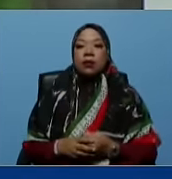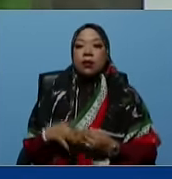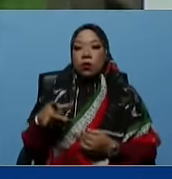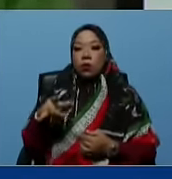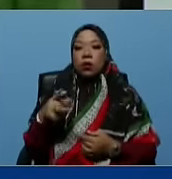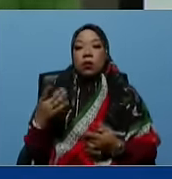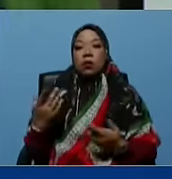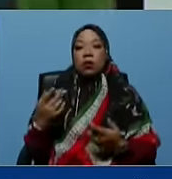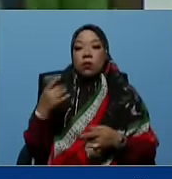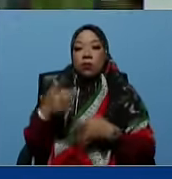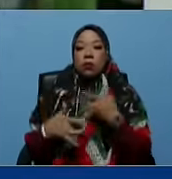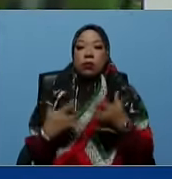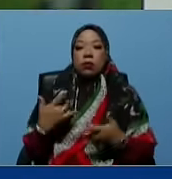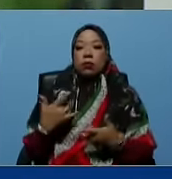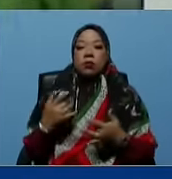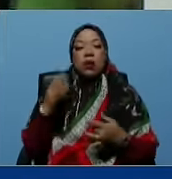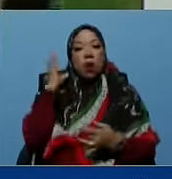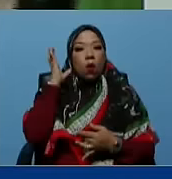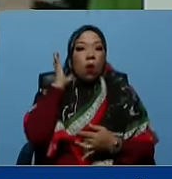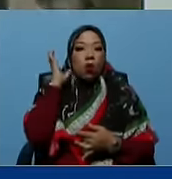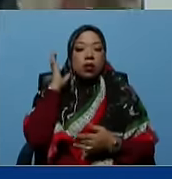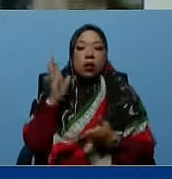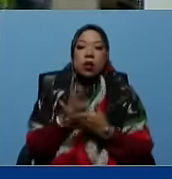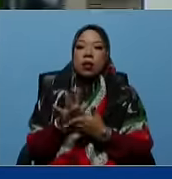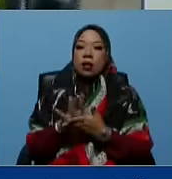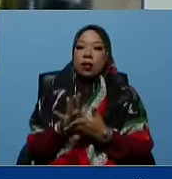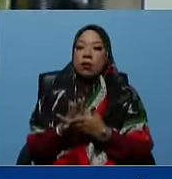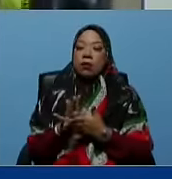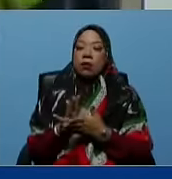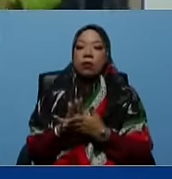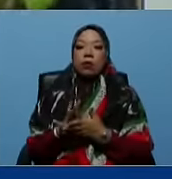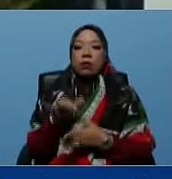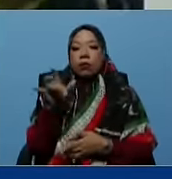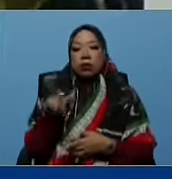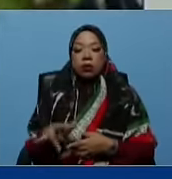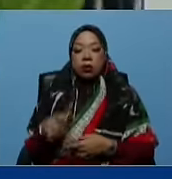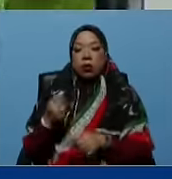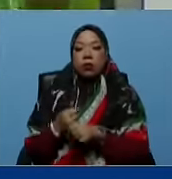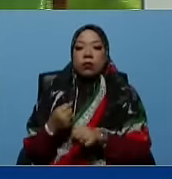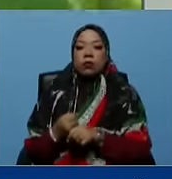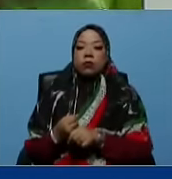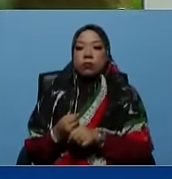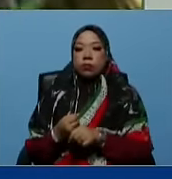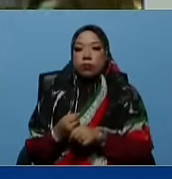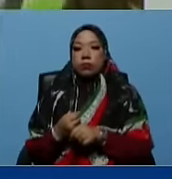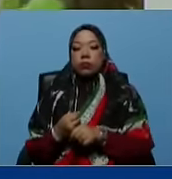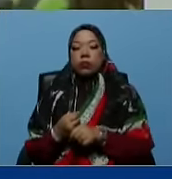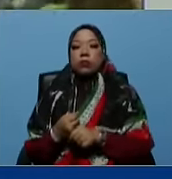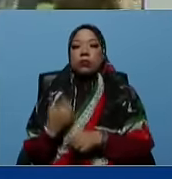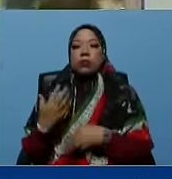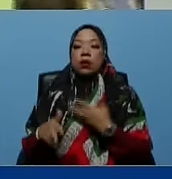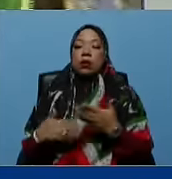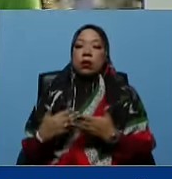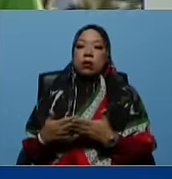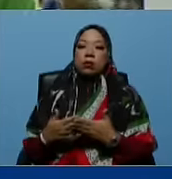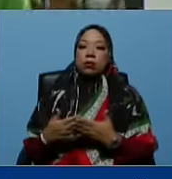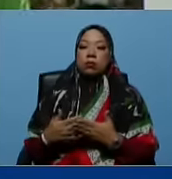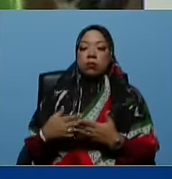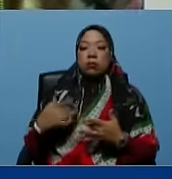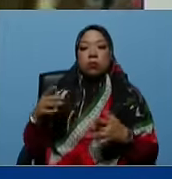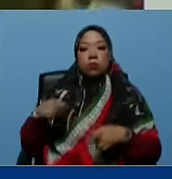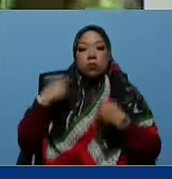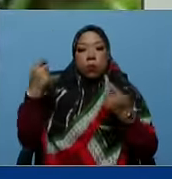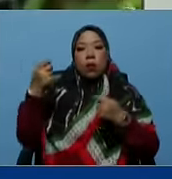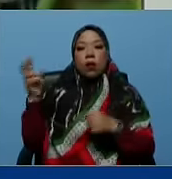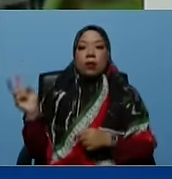del alma pura, de la conciencia tranquila, es ser leal a los sueños que uno tiene. Es ser leal a la causa